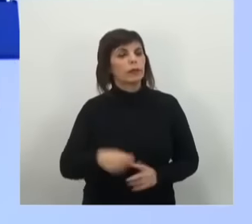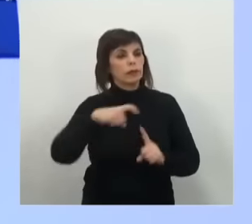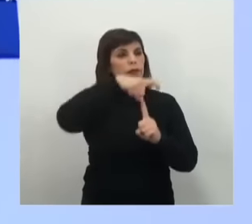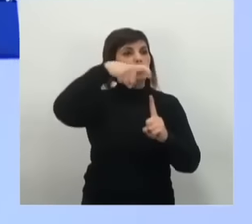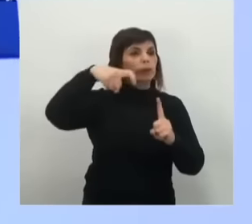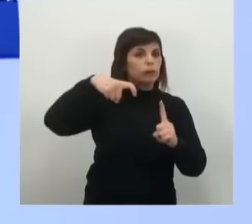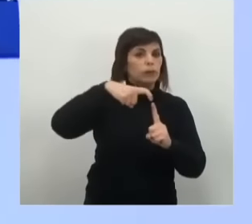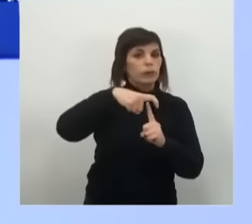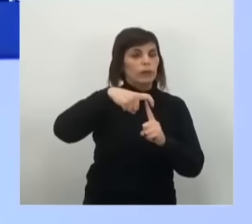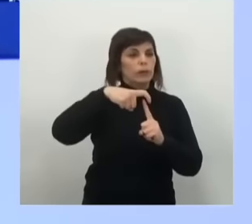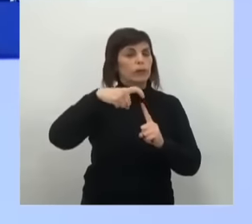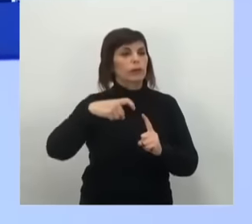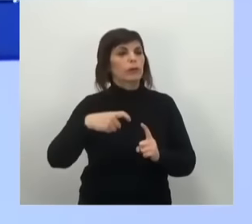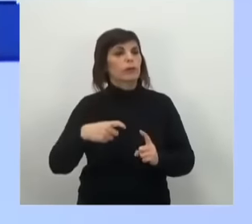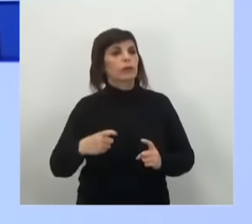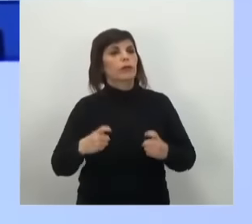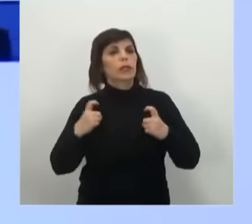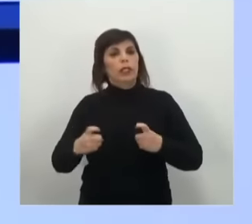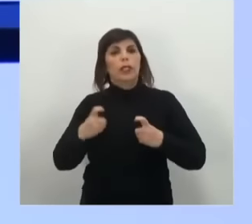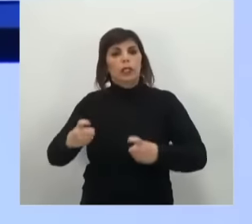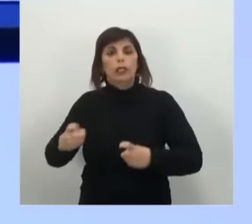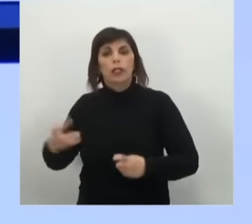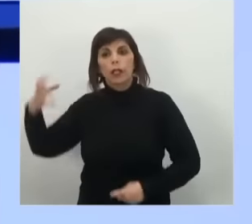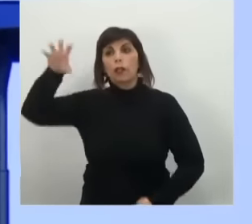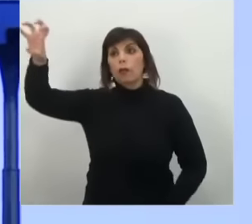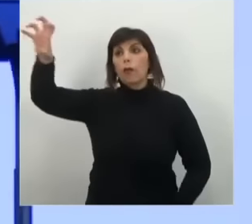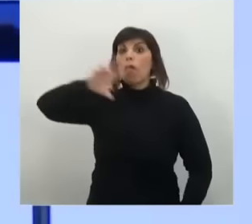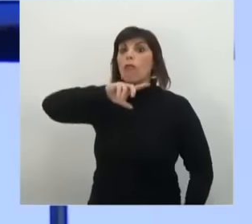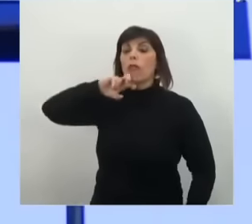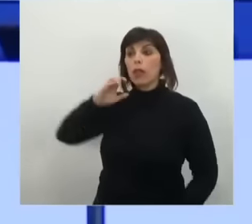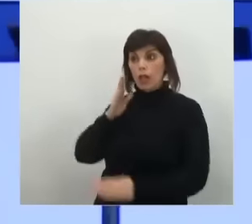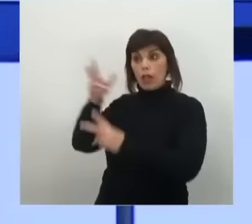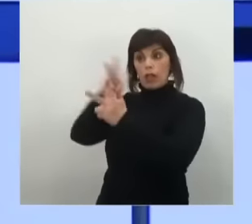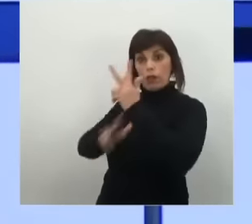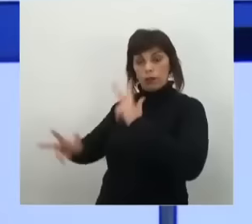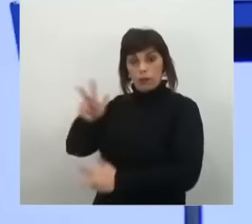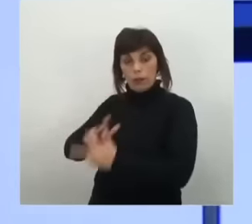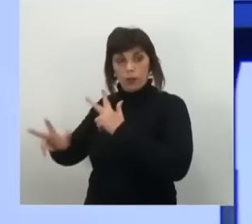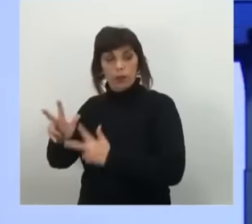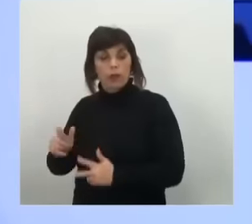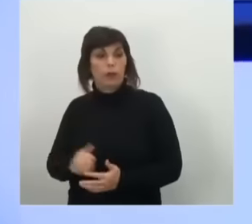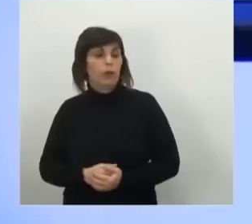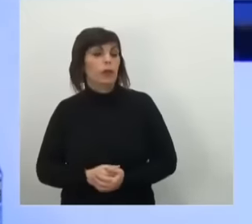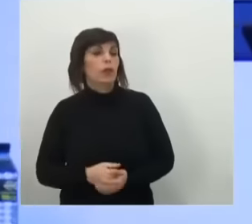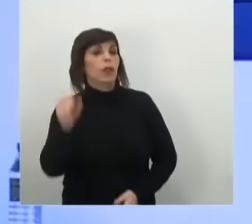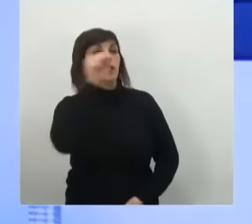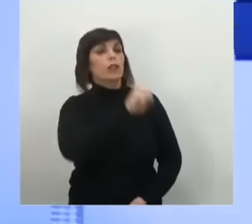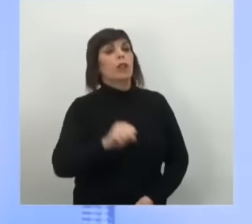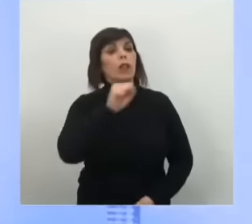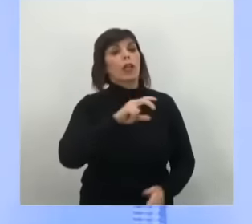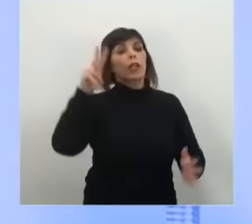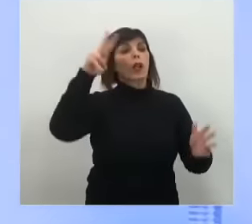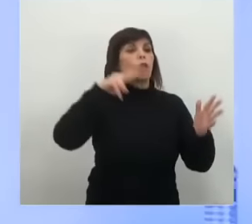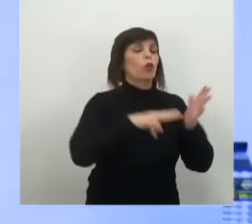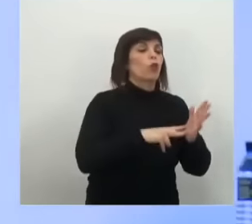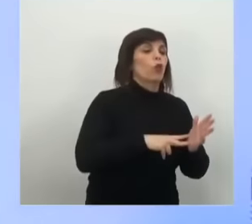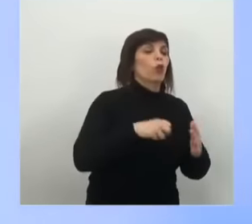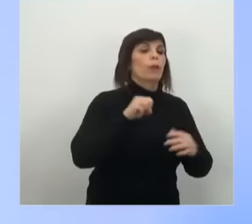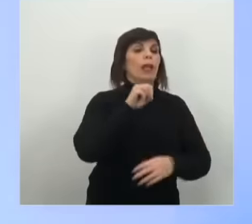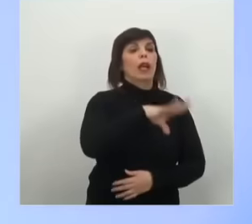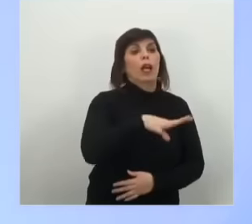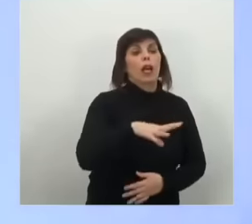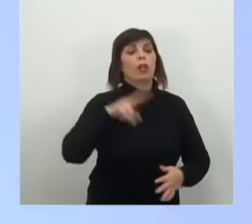hemos intentado de estar en Israel desde unos cuantos años del 2014 15 16